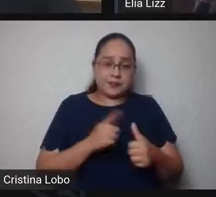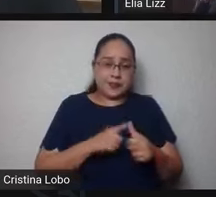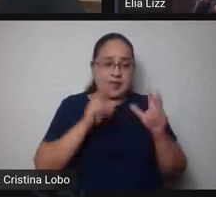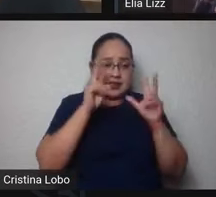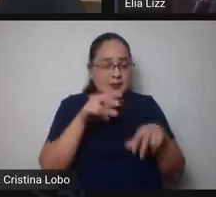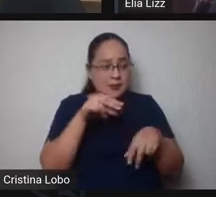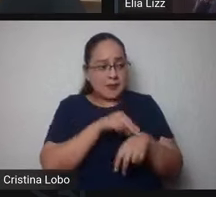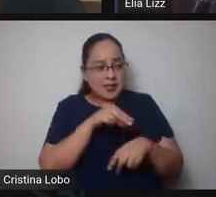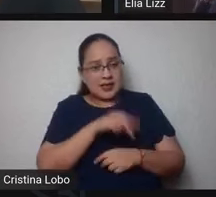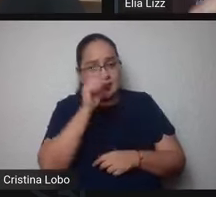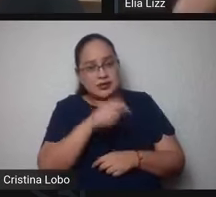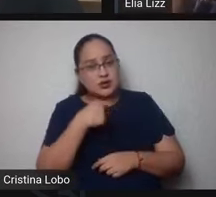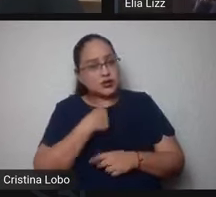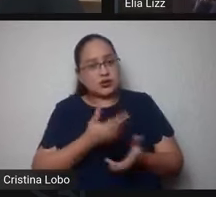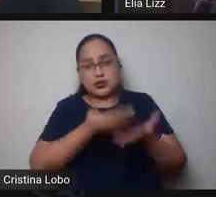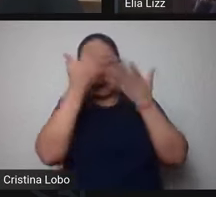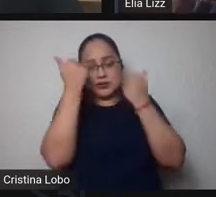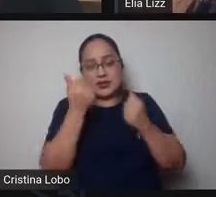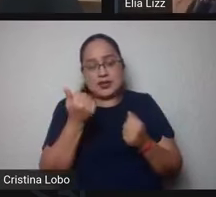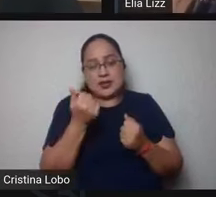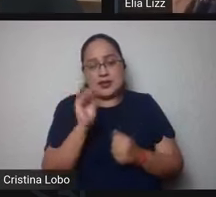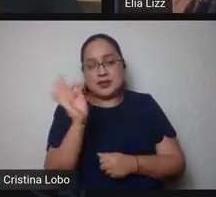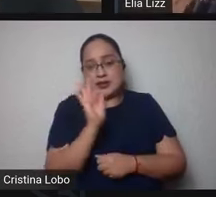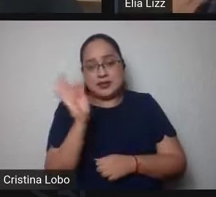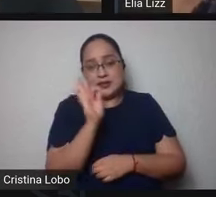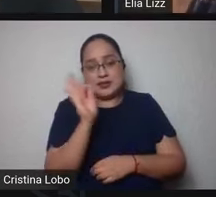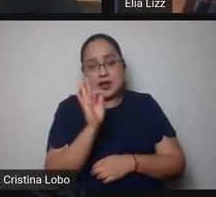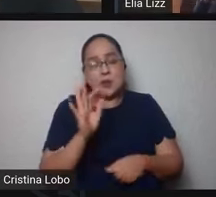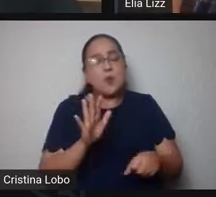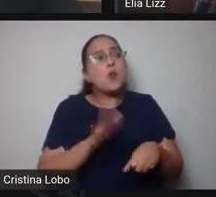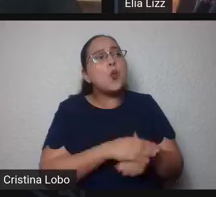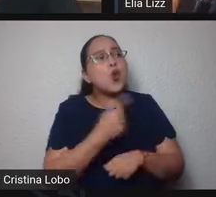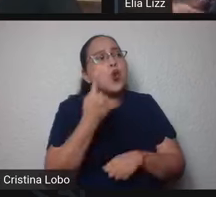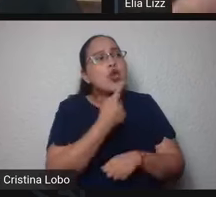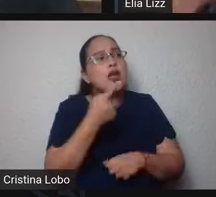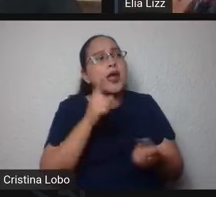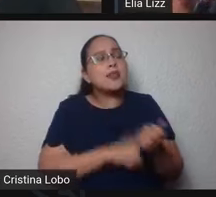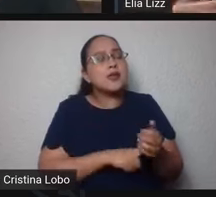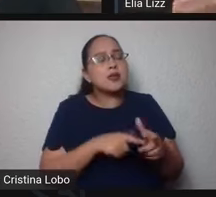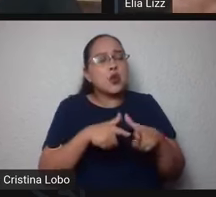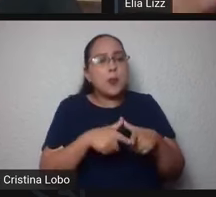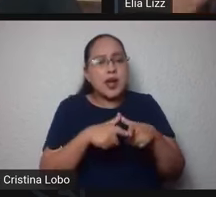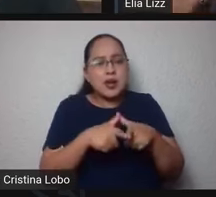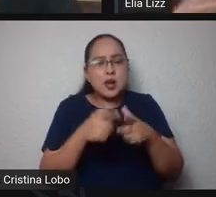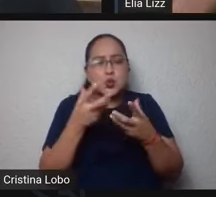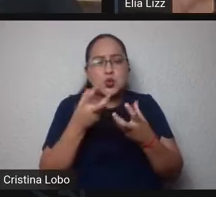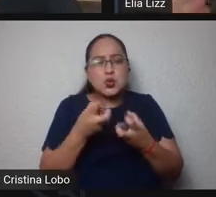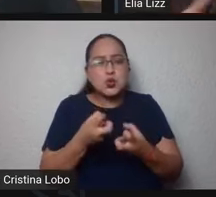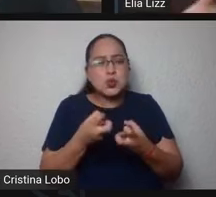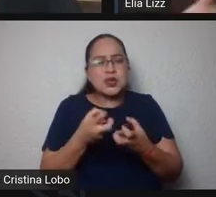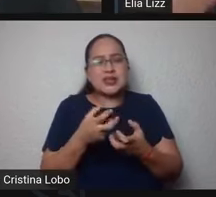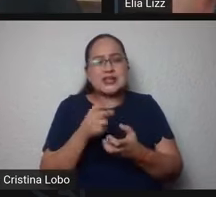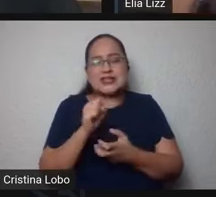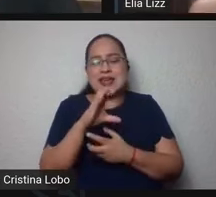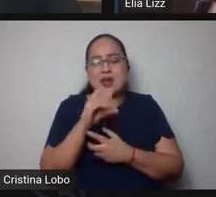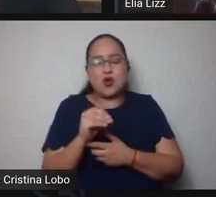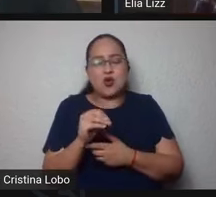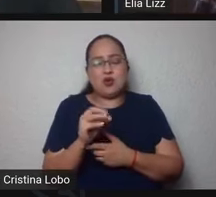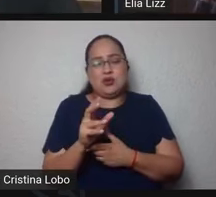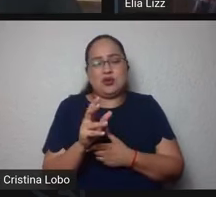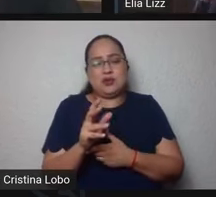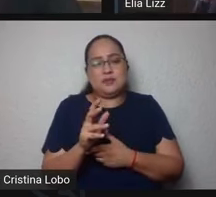no te sabría decir exactamente si que provocó completamente la vaginitis. Sé que hay algunas condiciones de salud